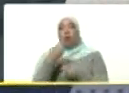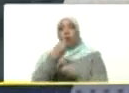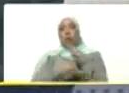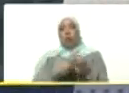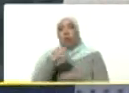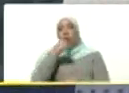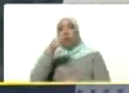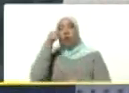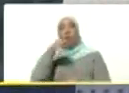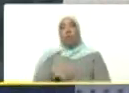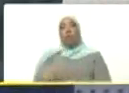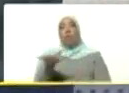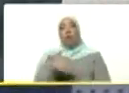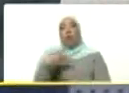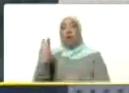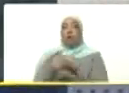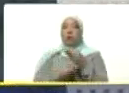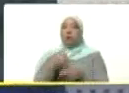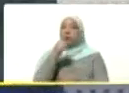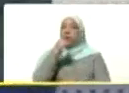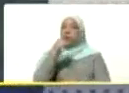Solo puede hacerse